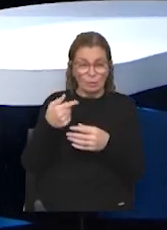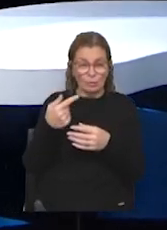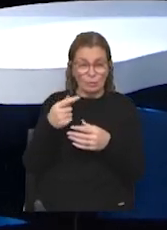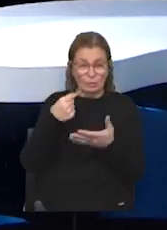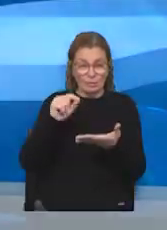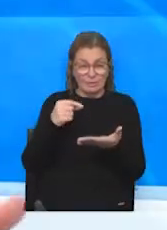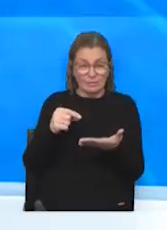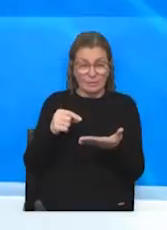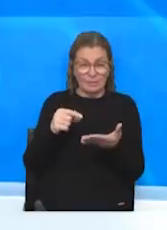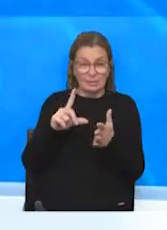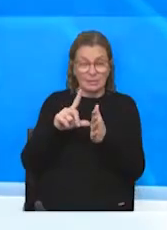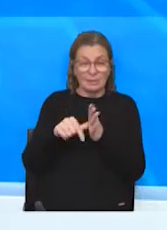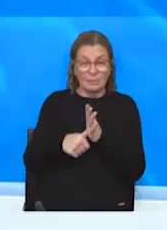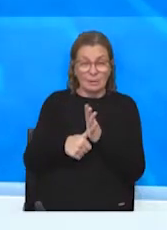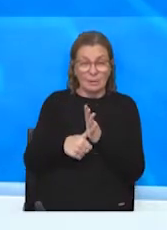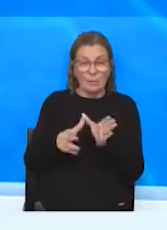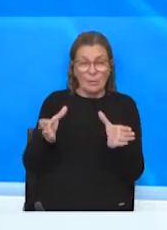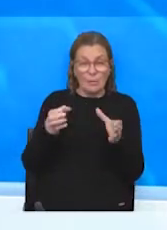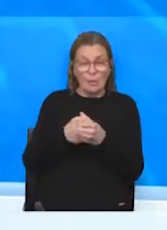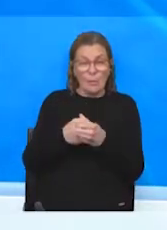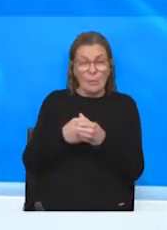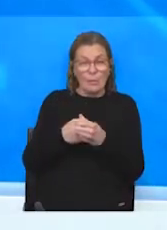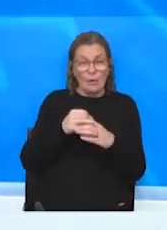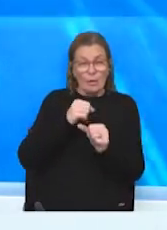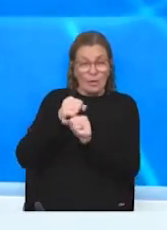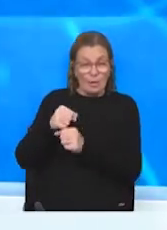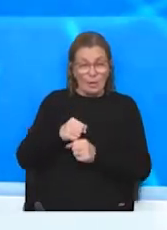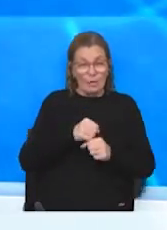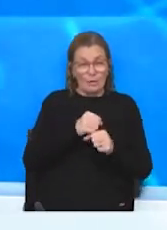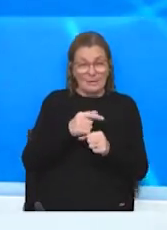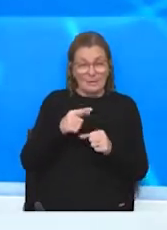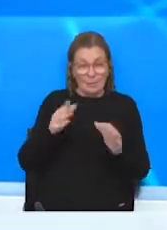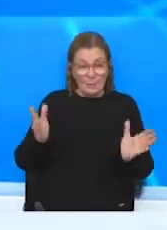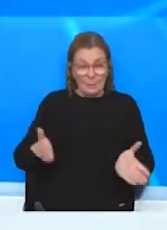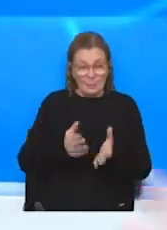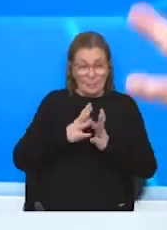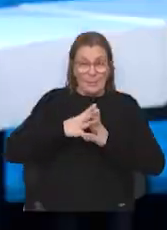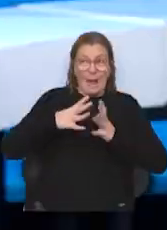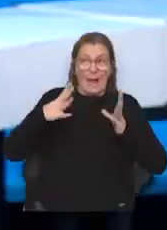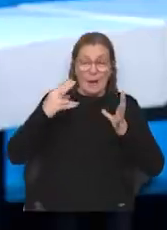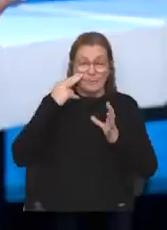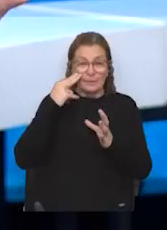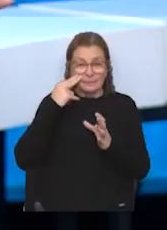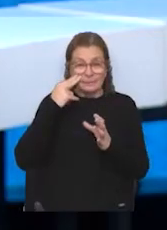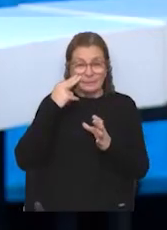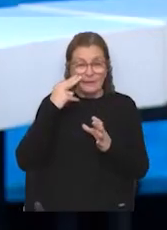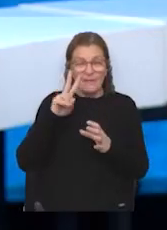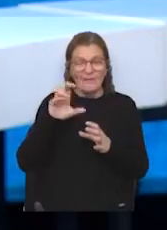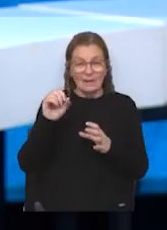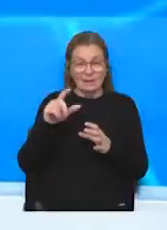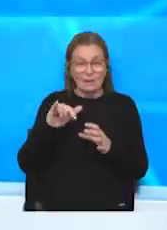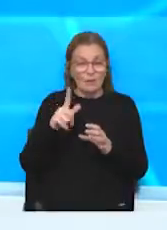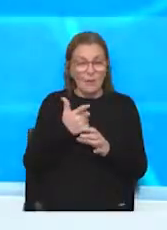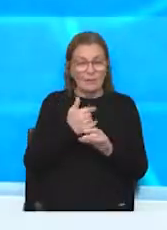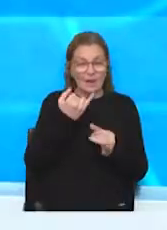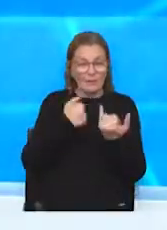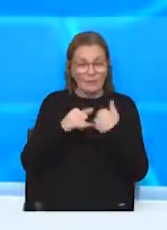que demoramos som un colectivo de hollas populares y este eso motivó el escándalo más grande el gobierno hab dicho que había 20 ollas de las que no tenía información